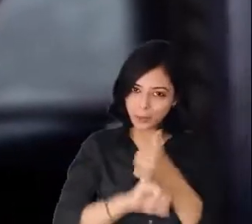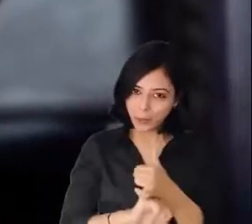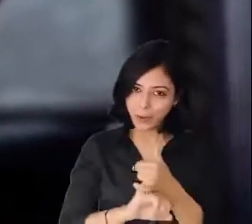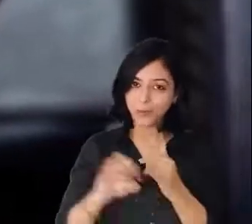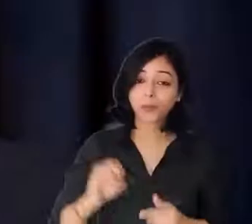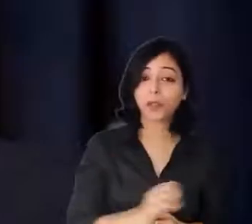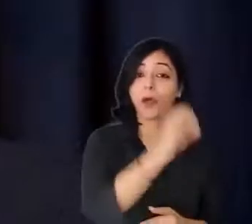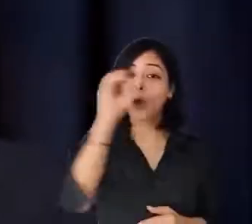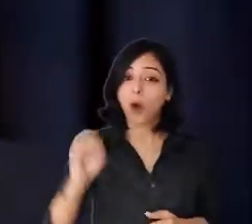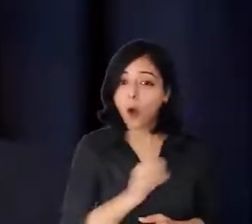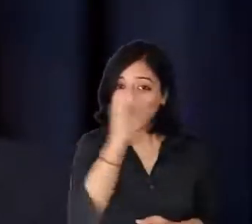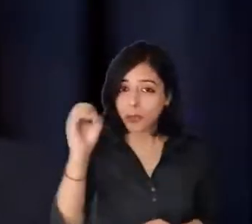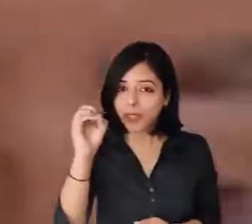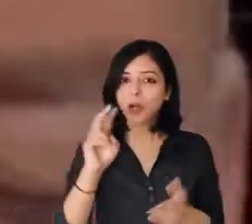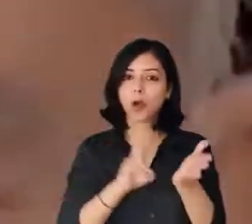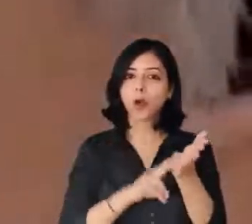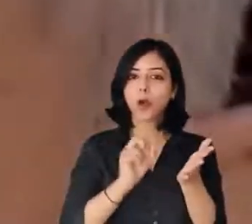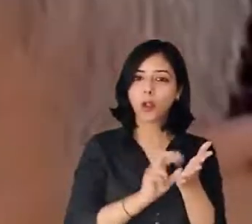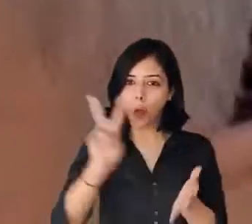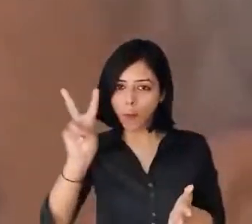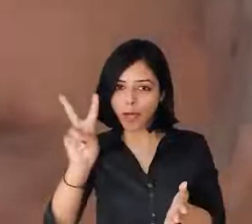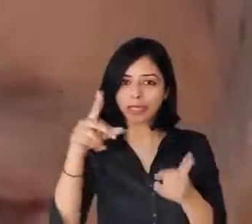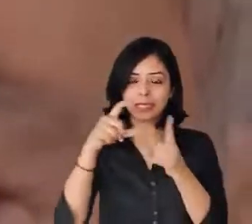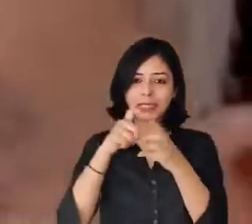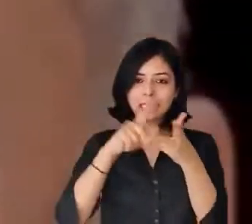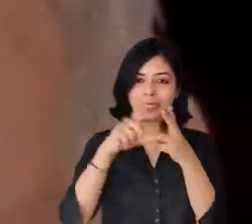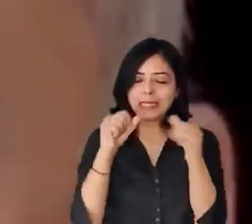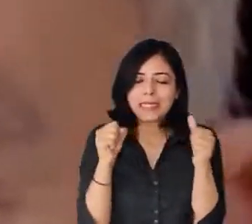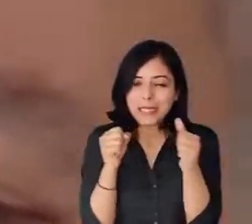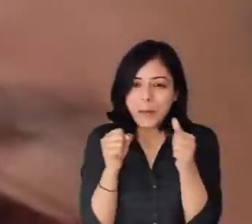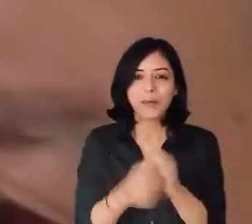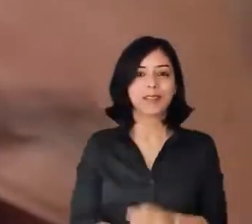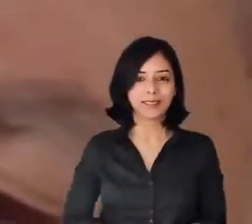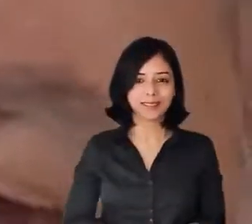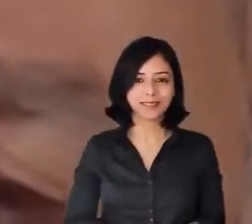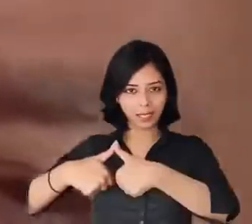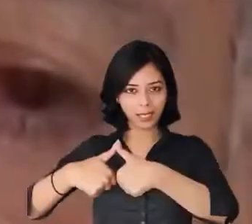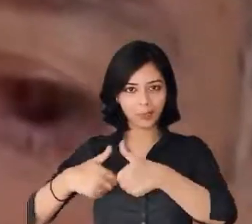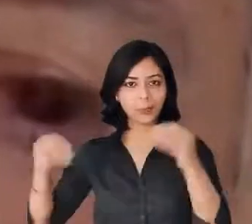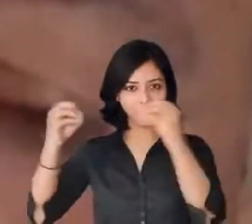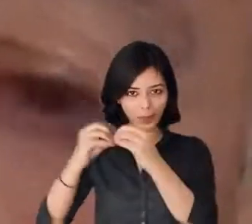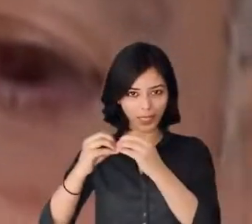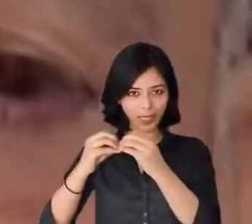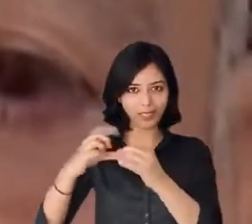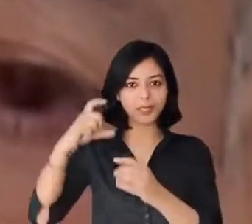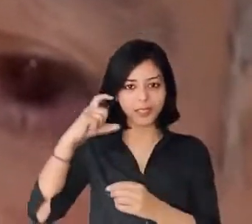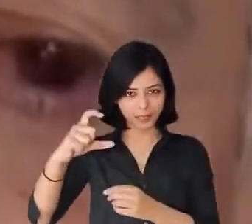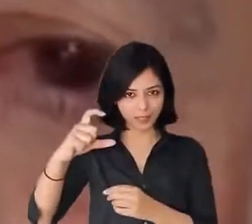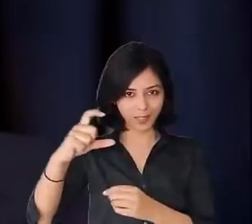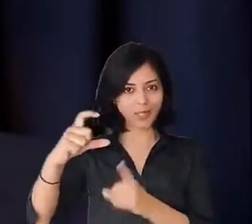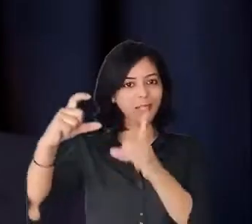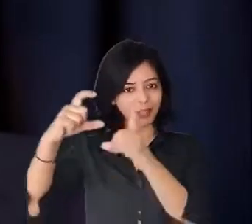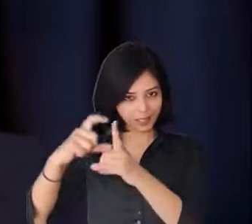cuerpo. Ella trató al cuerpo como si se tratara de... La amenazaron con